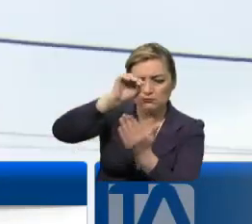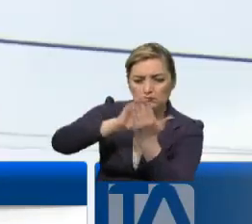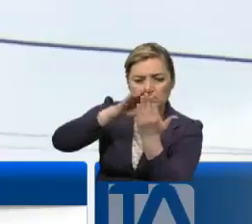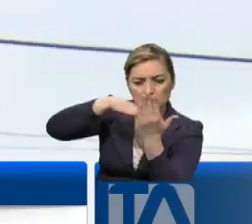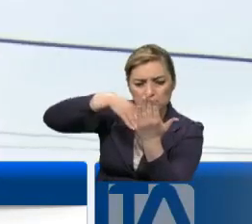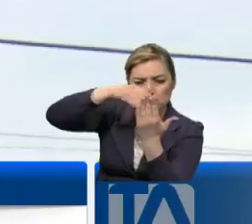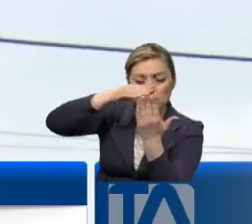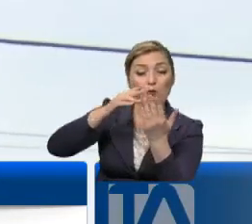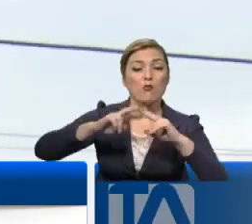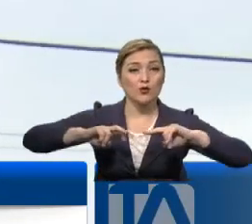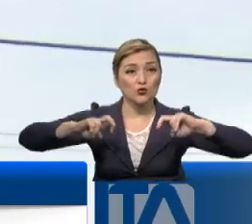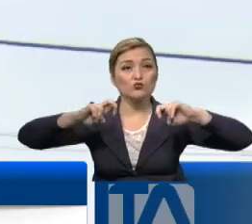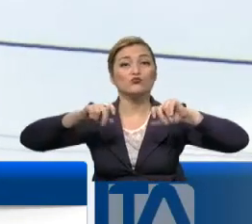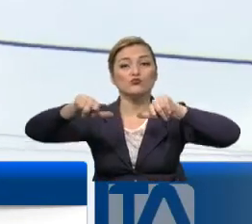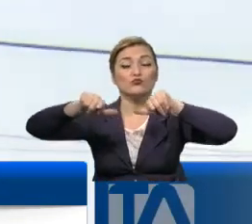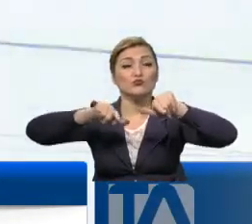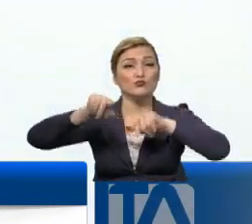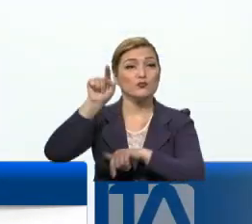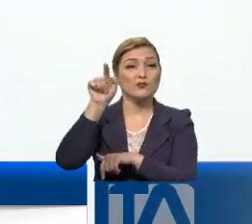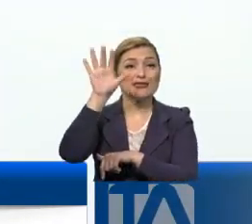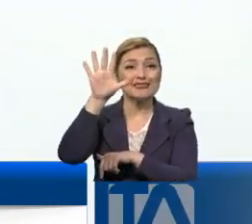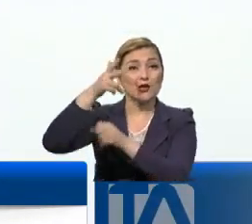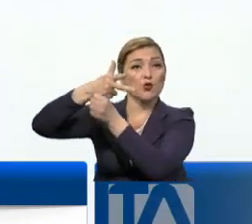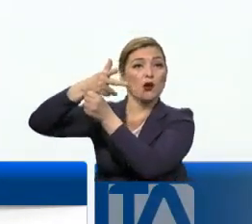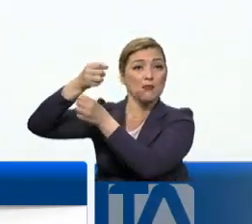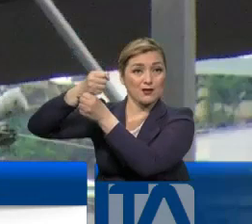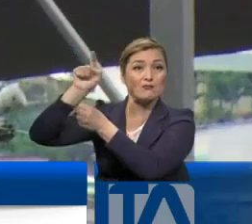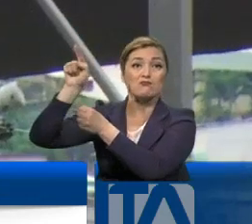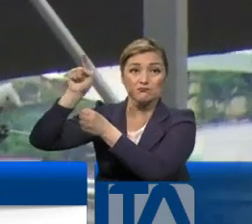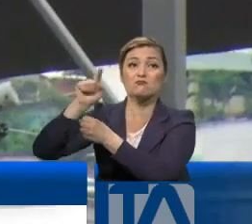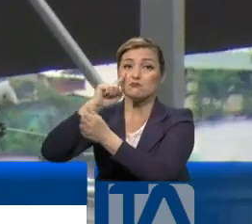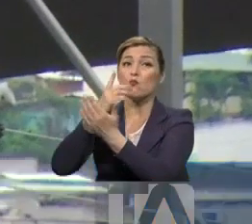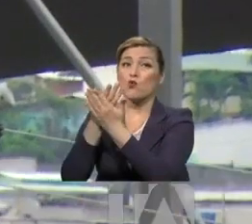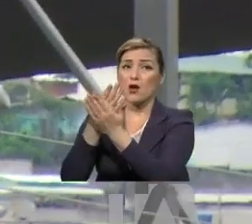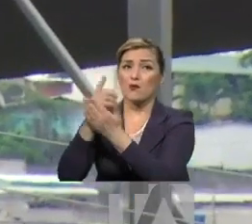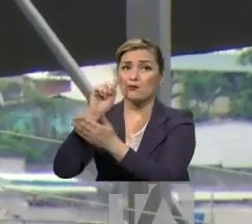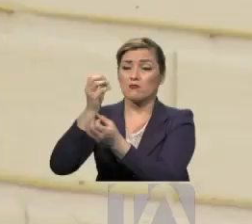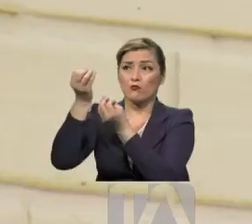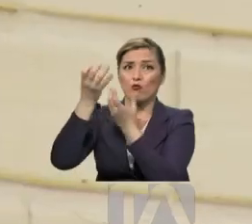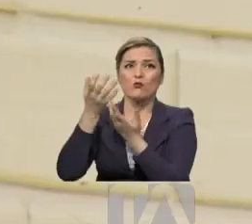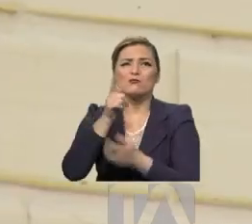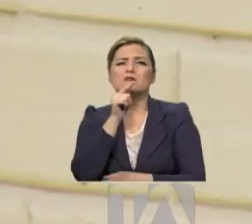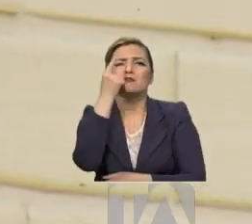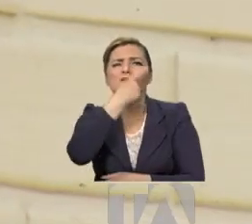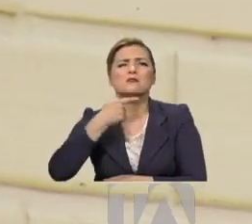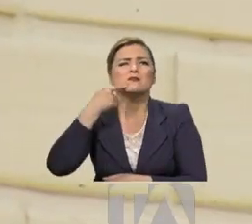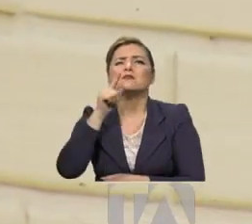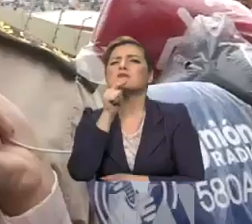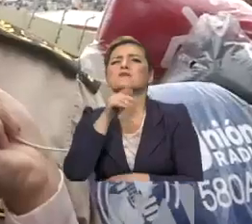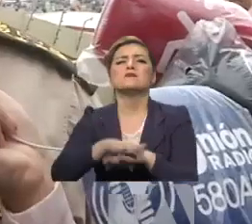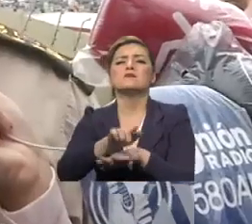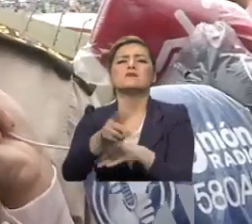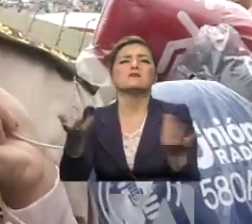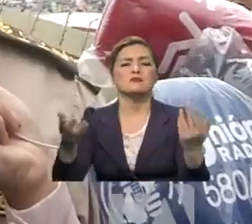las investigaciones. En el sitio hay al menos 5 cámaras de seguridad que pueden dar mayor información sobre los responsables de este